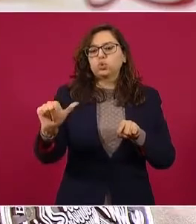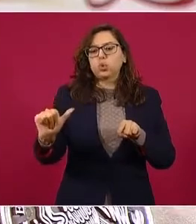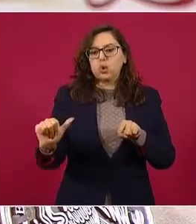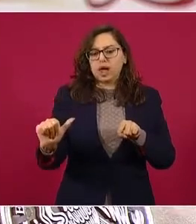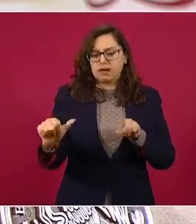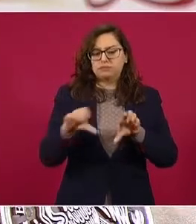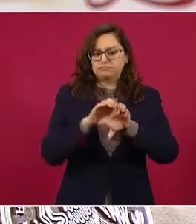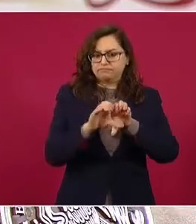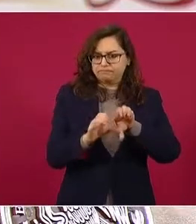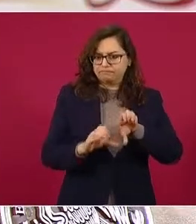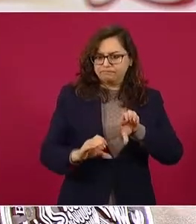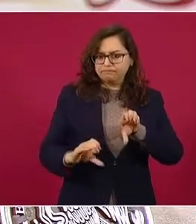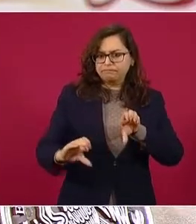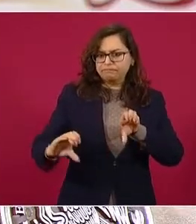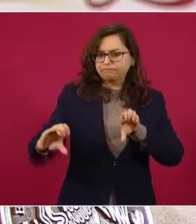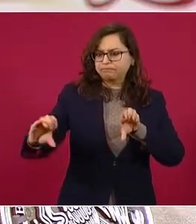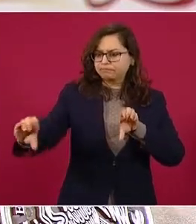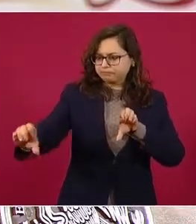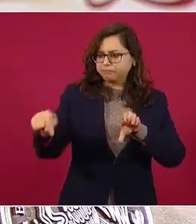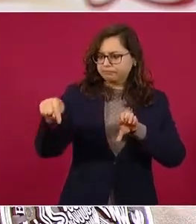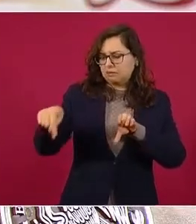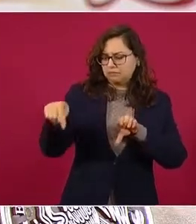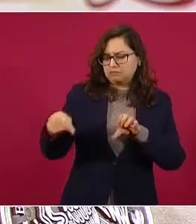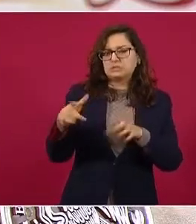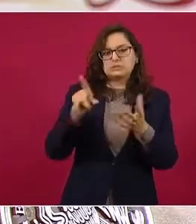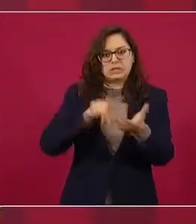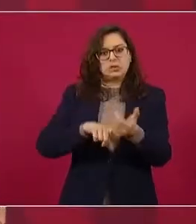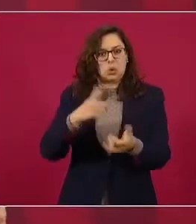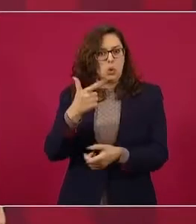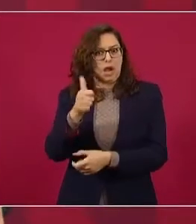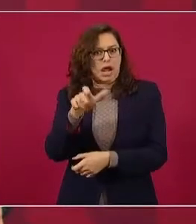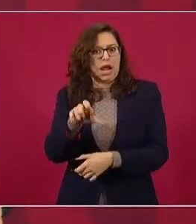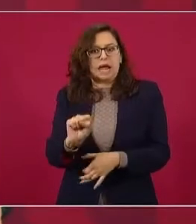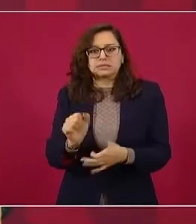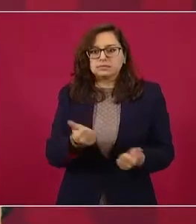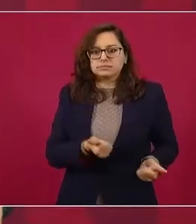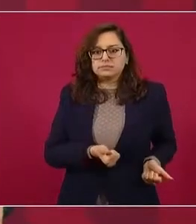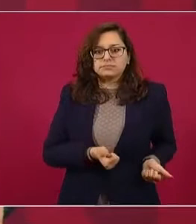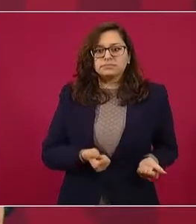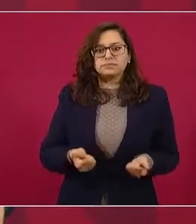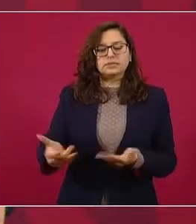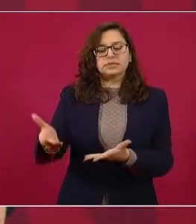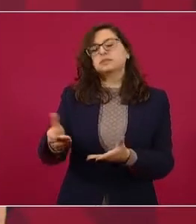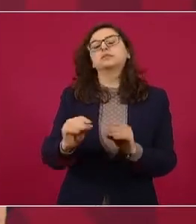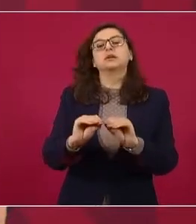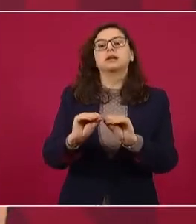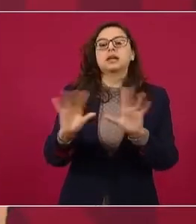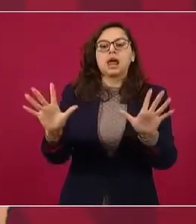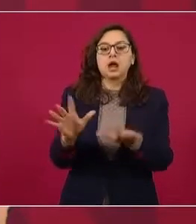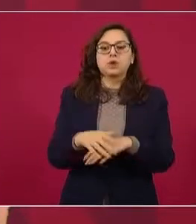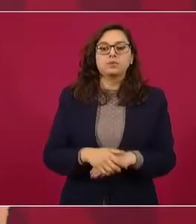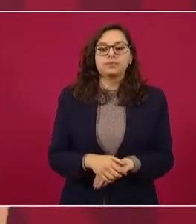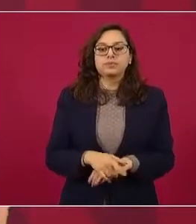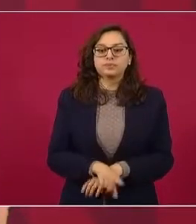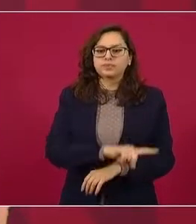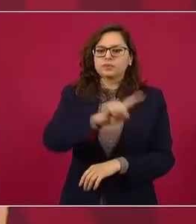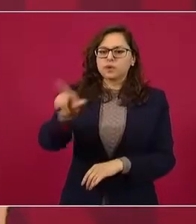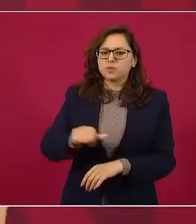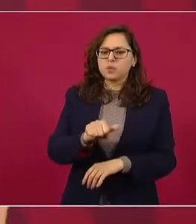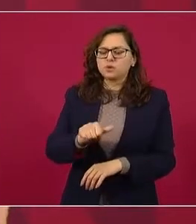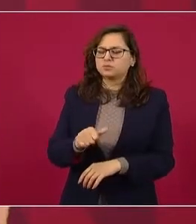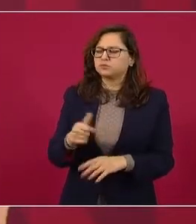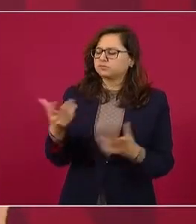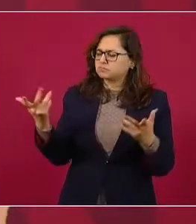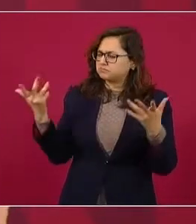ese gasoducto pues evidentemente era para transportar gas. Cuando nosotros nos enteramos de